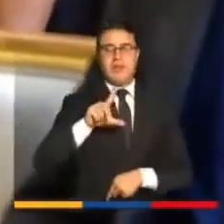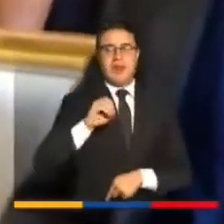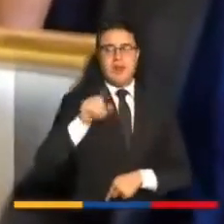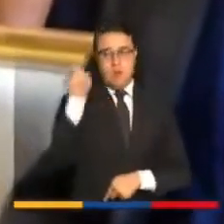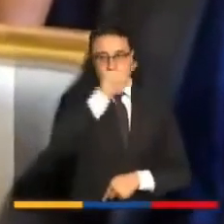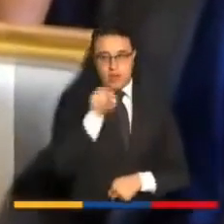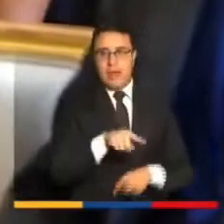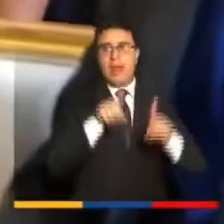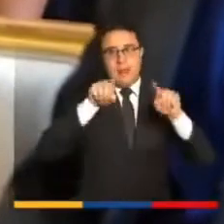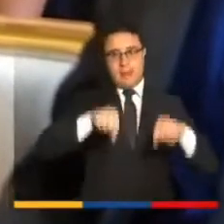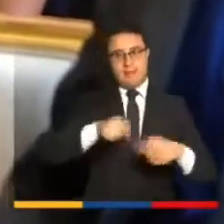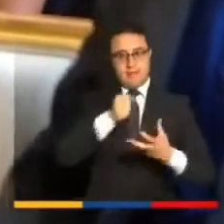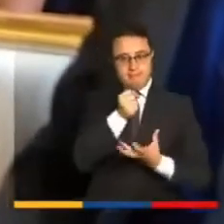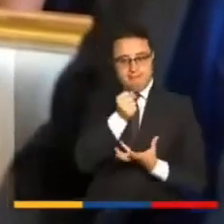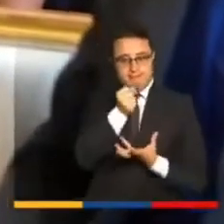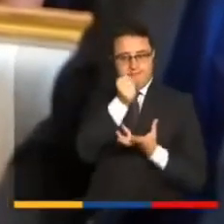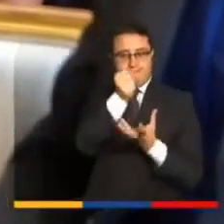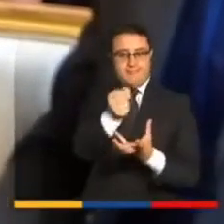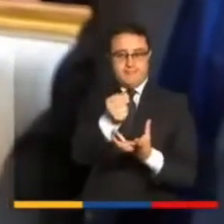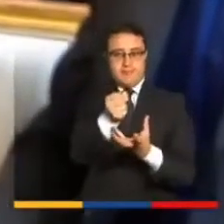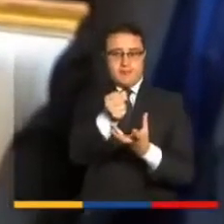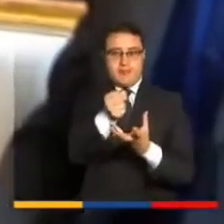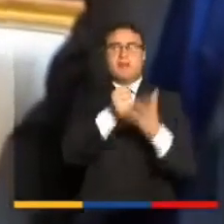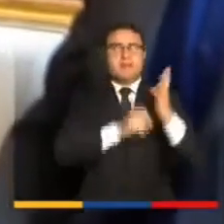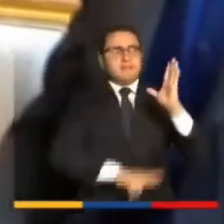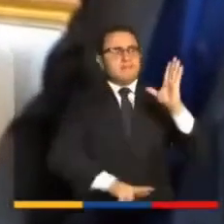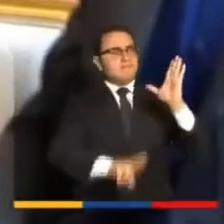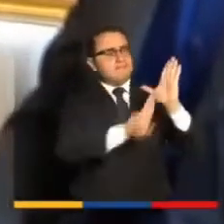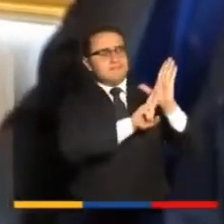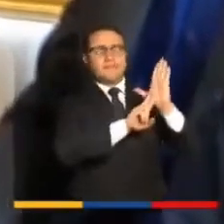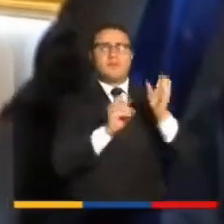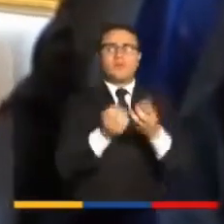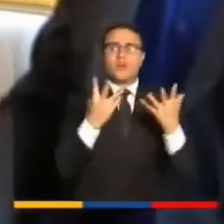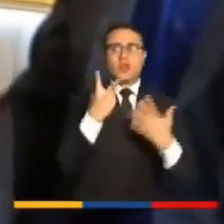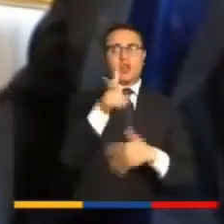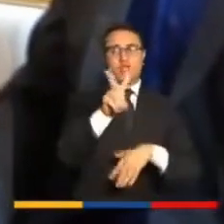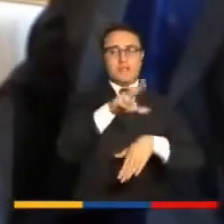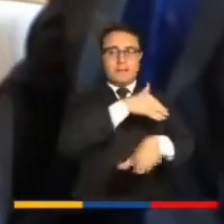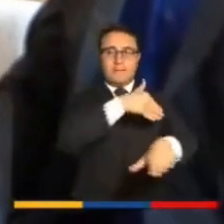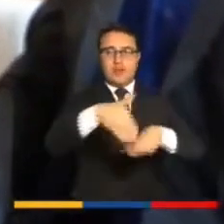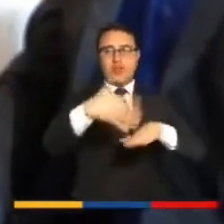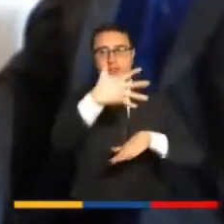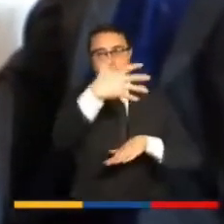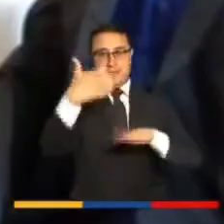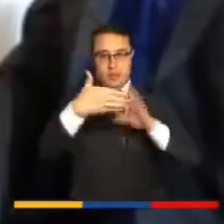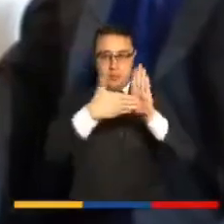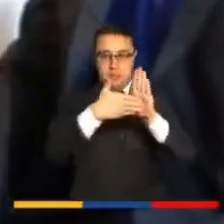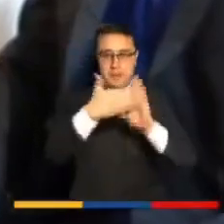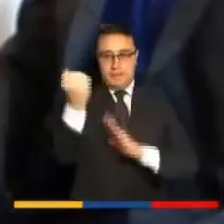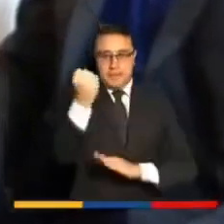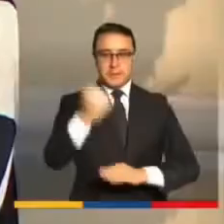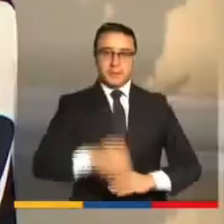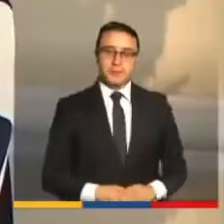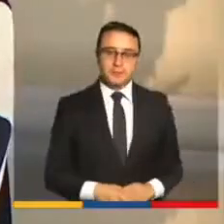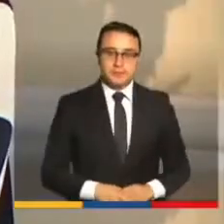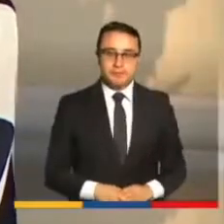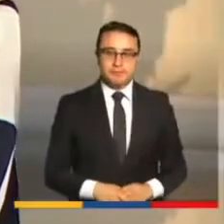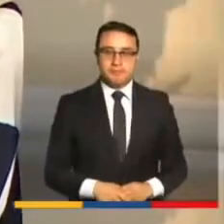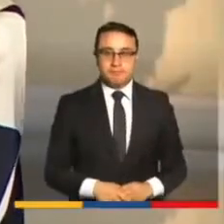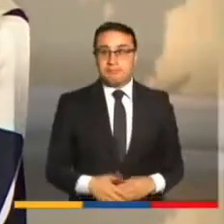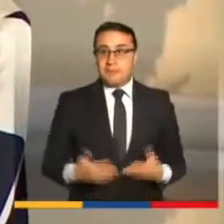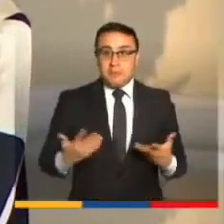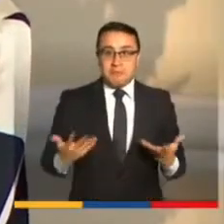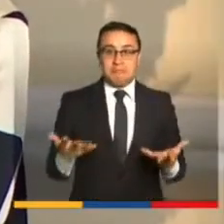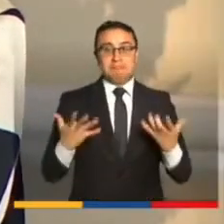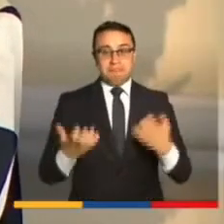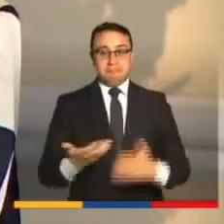también recibirá un incentivo económico que por resolución corresponde a 12.500.000 pesos. De esta manera, invitamos al